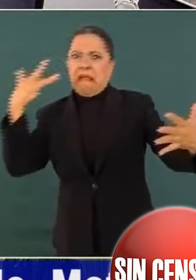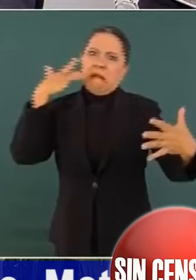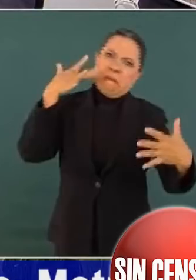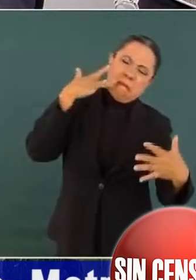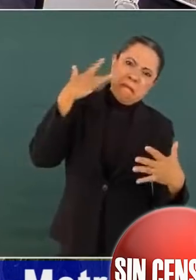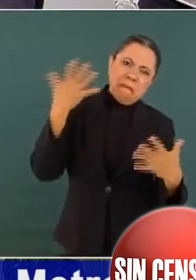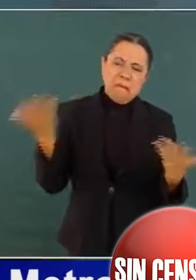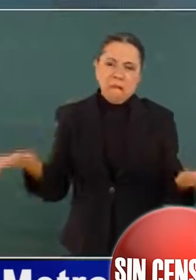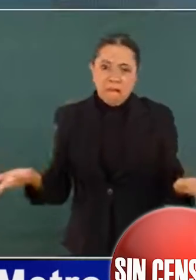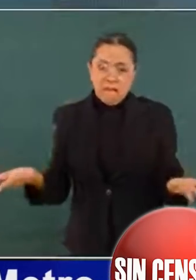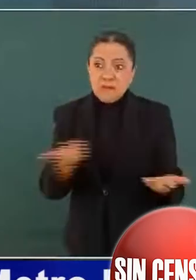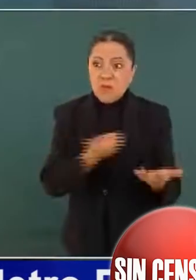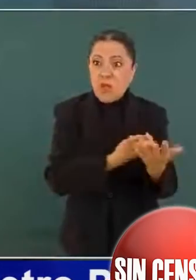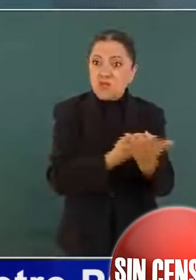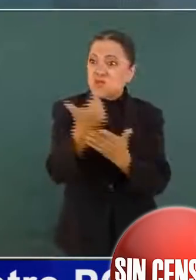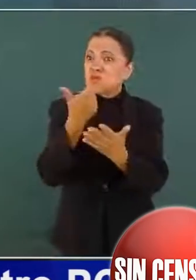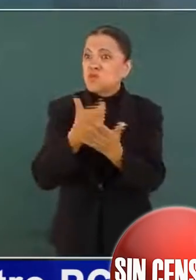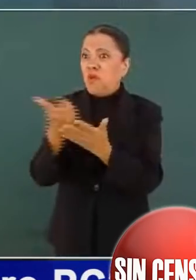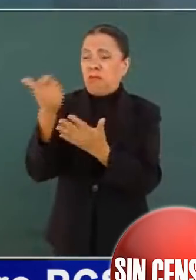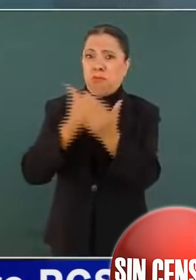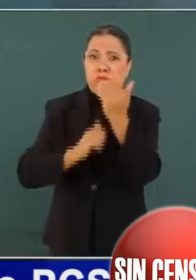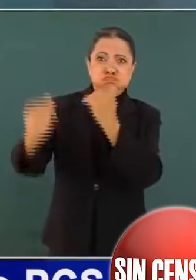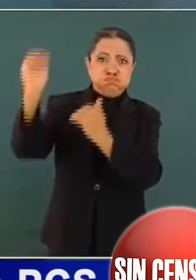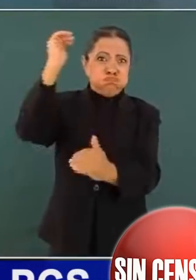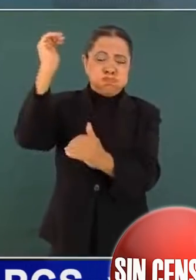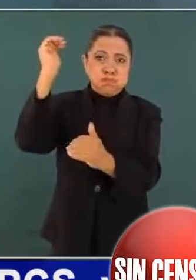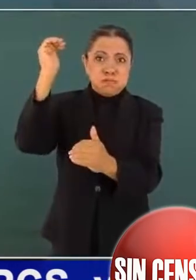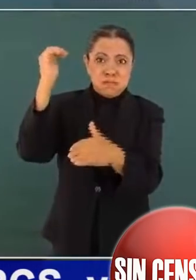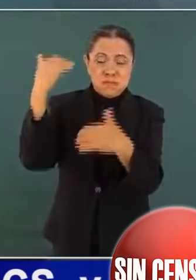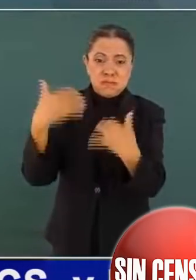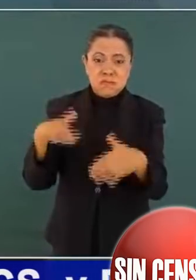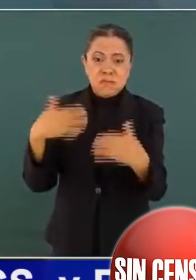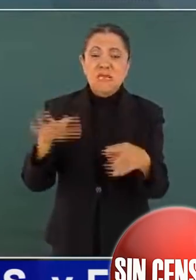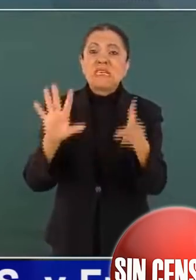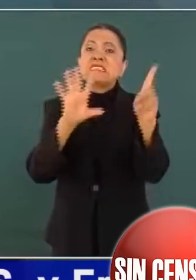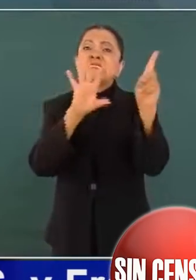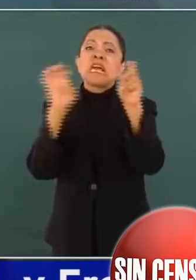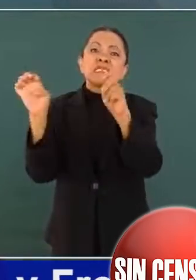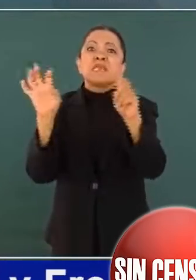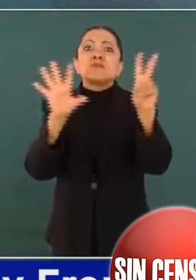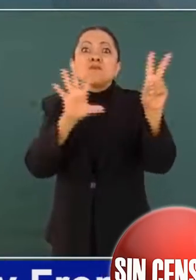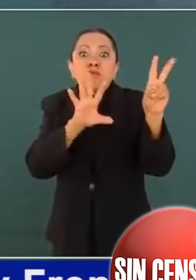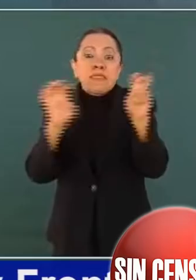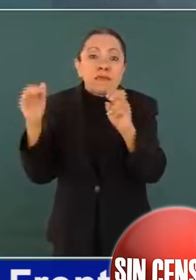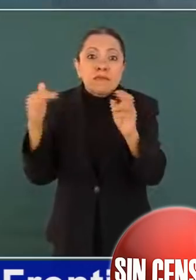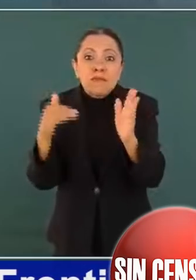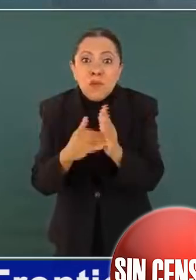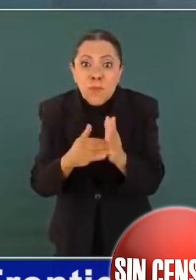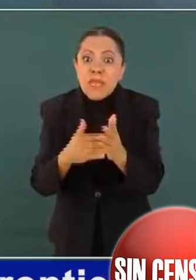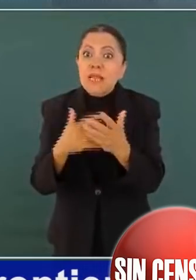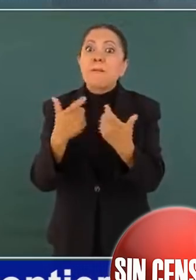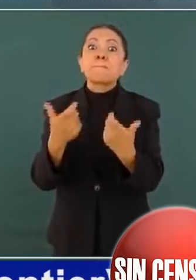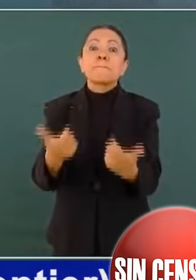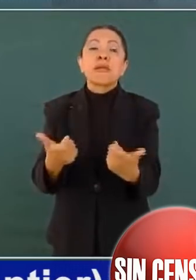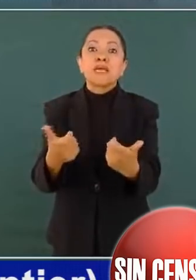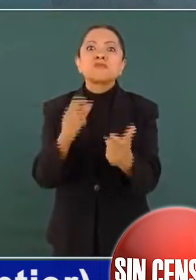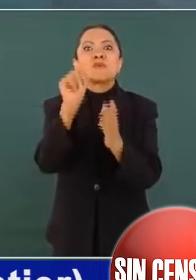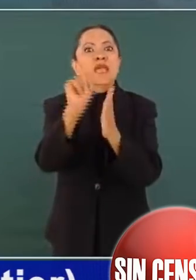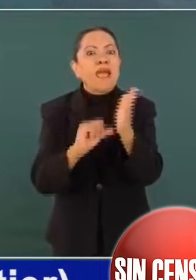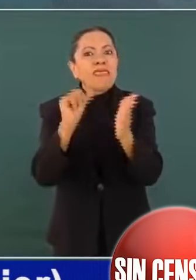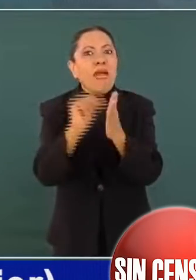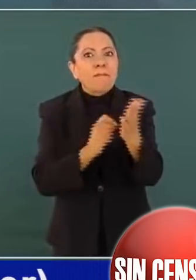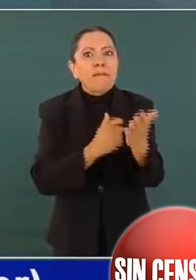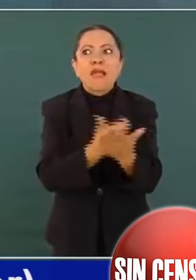con sueldos elevadísimos, 600, 700 mil pesos